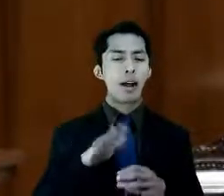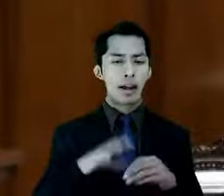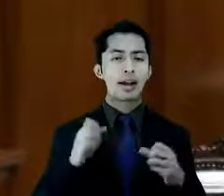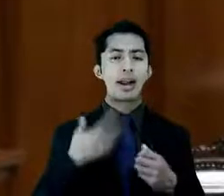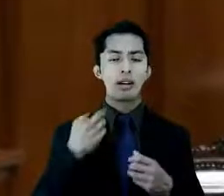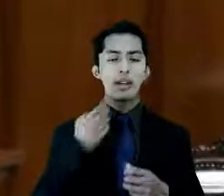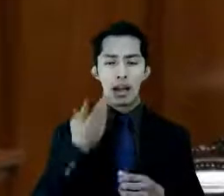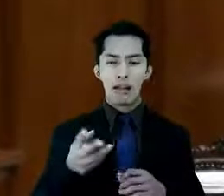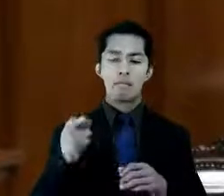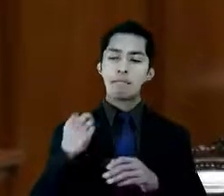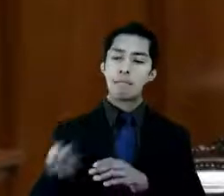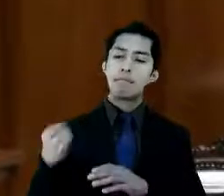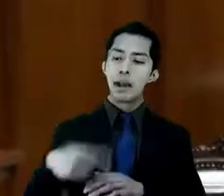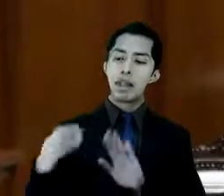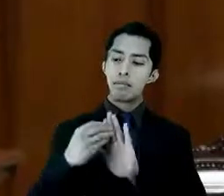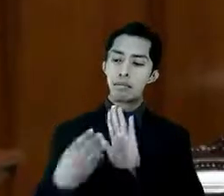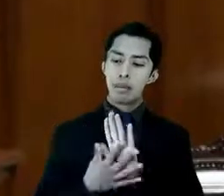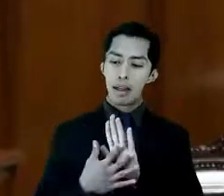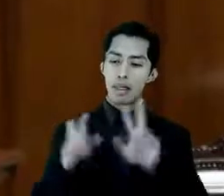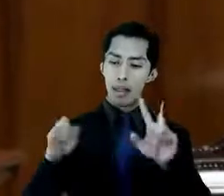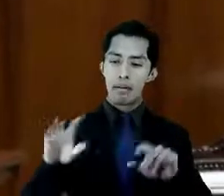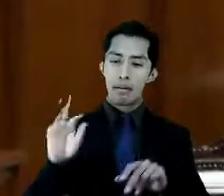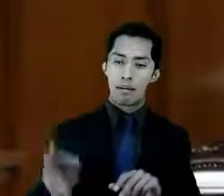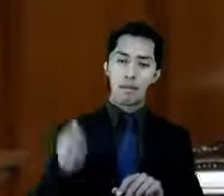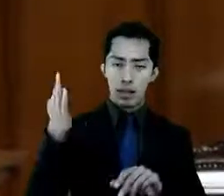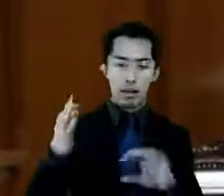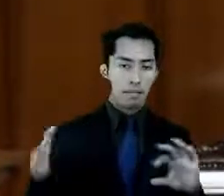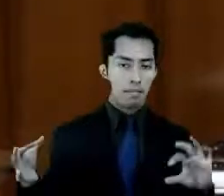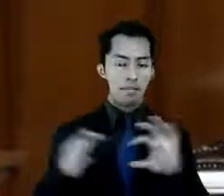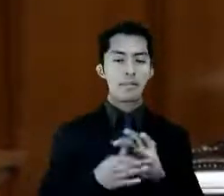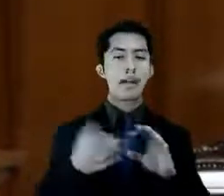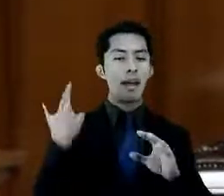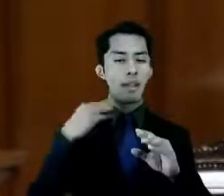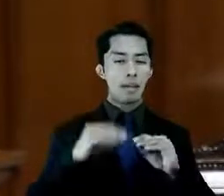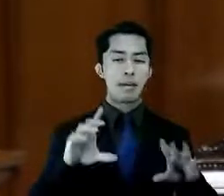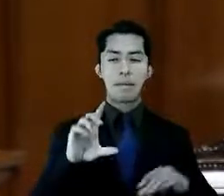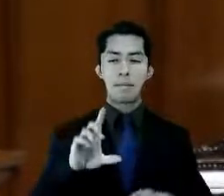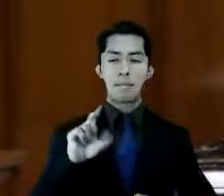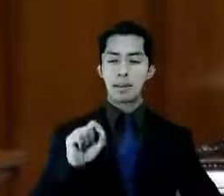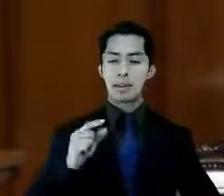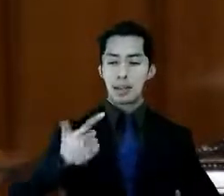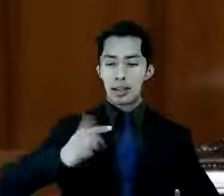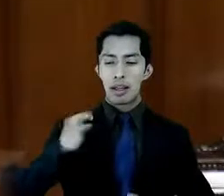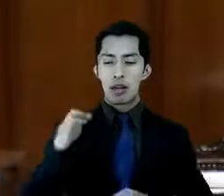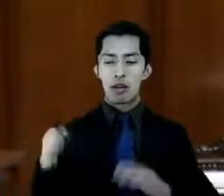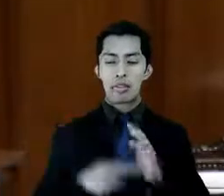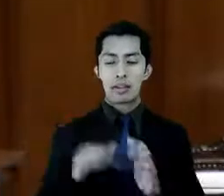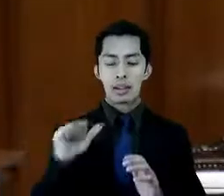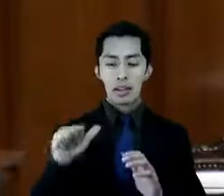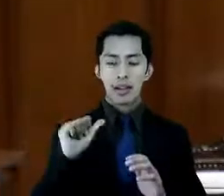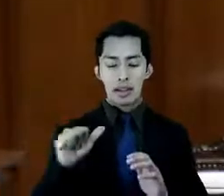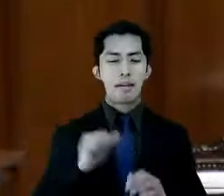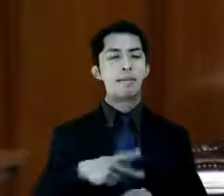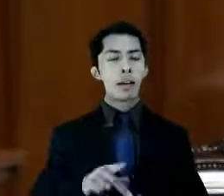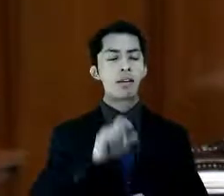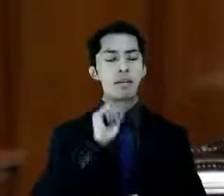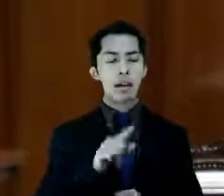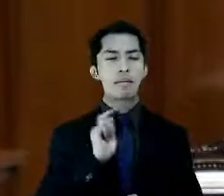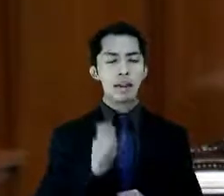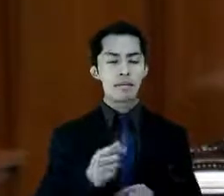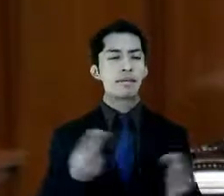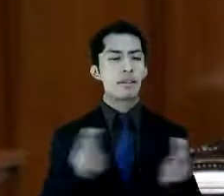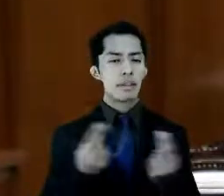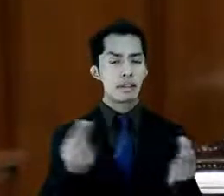homologar lo que establece en el tema federal, publicada el 27 de enero del 2016, pero también es